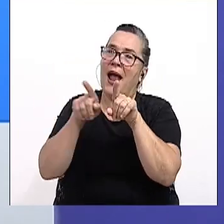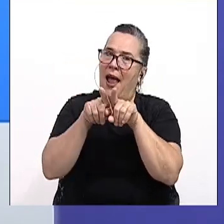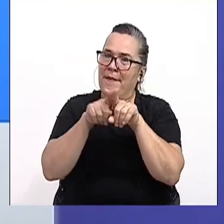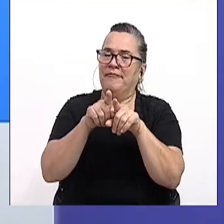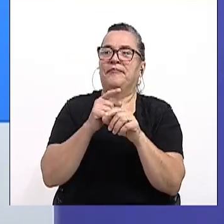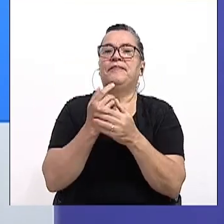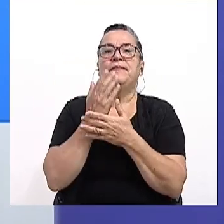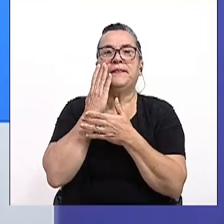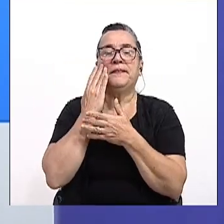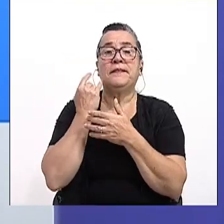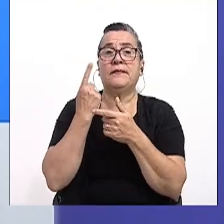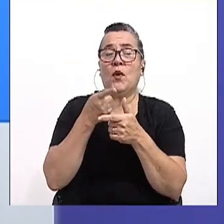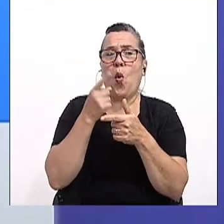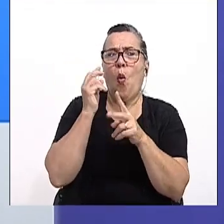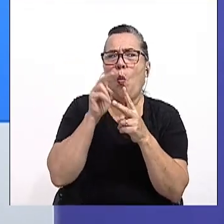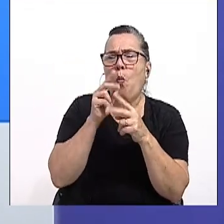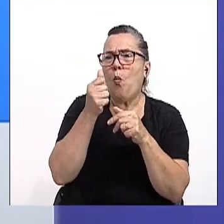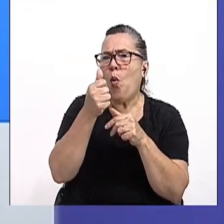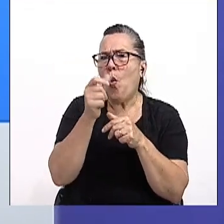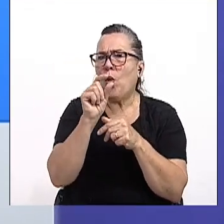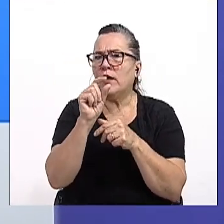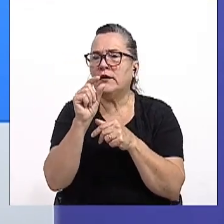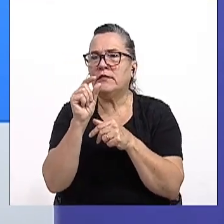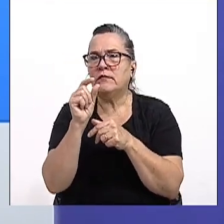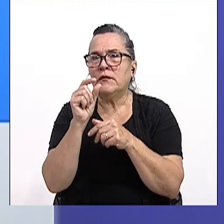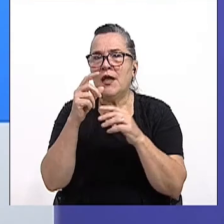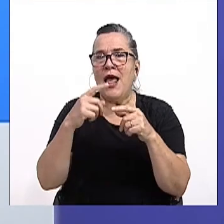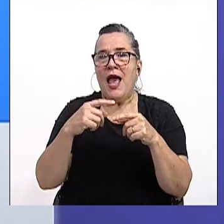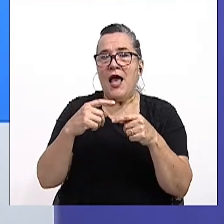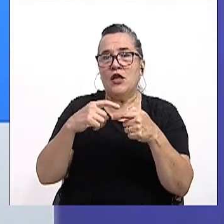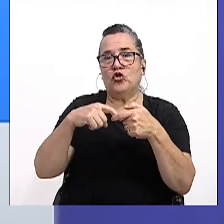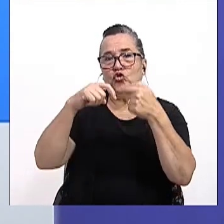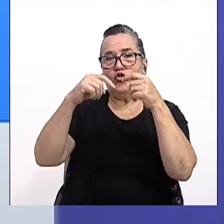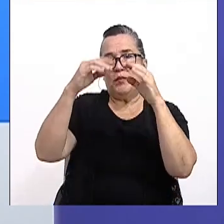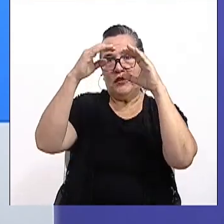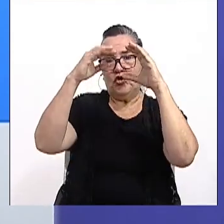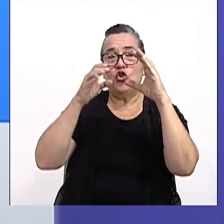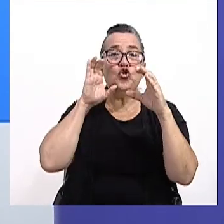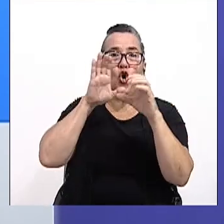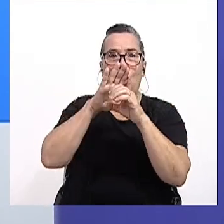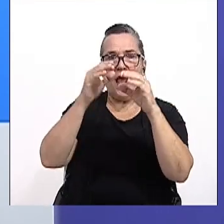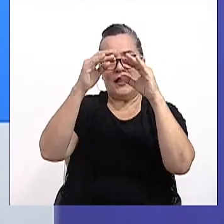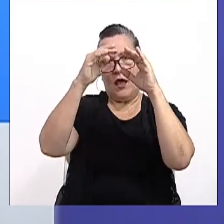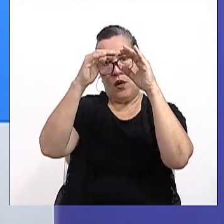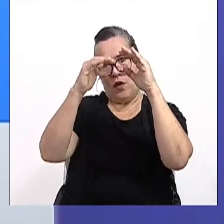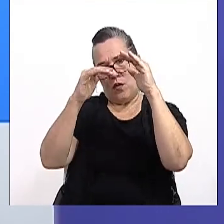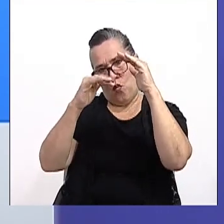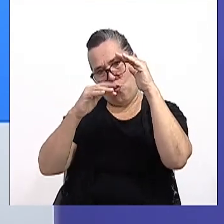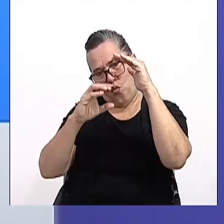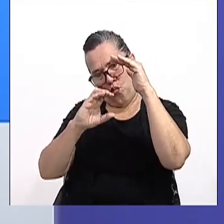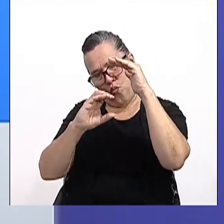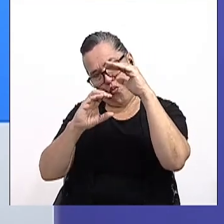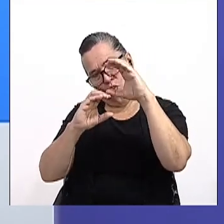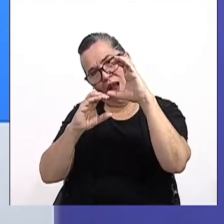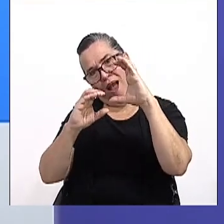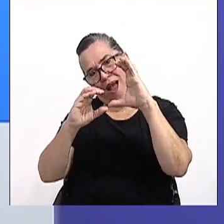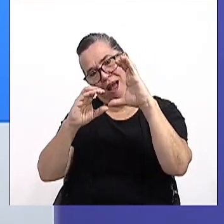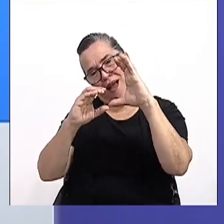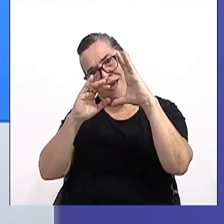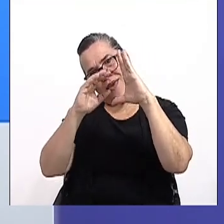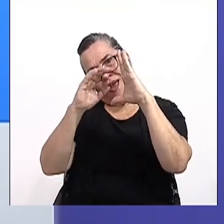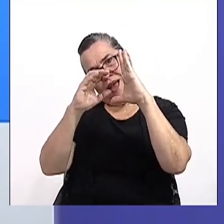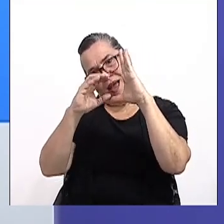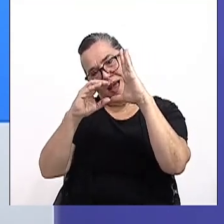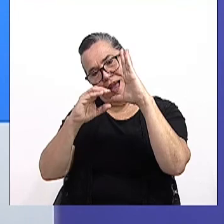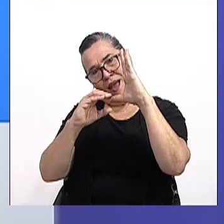También conocimos un poquito de las suspensiones con nuestro delicioso chocolate, que ya se va, por cierto,